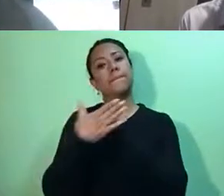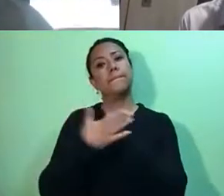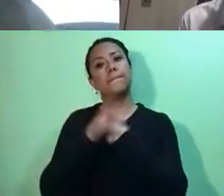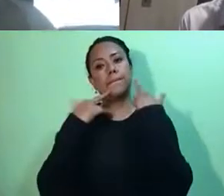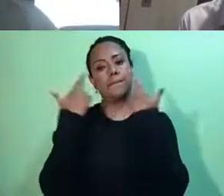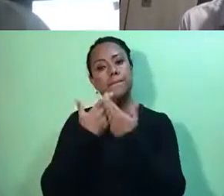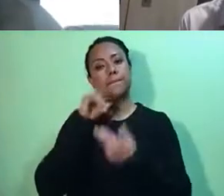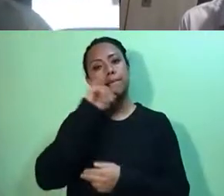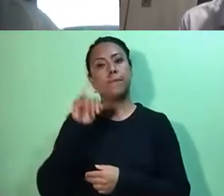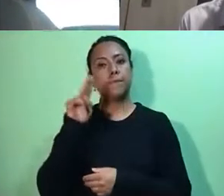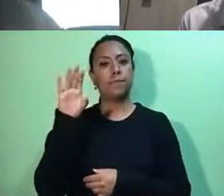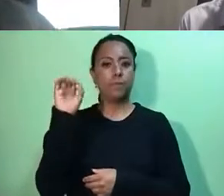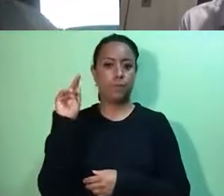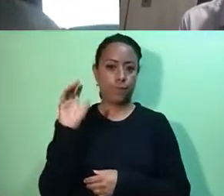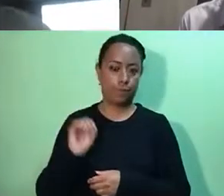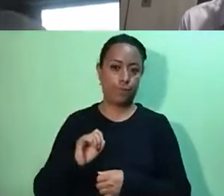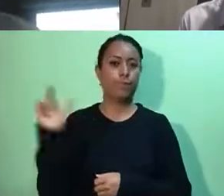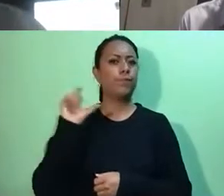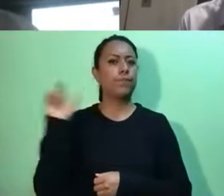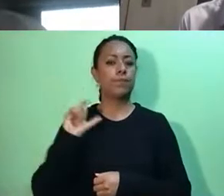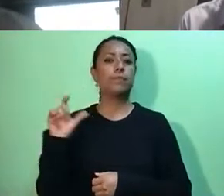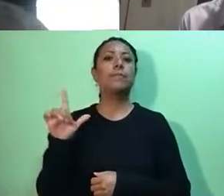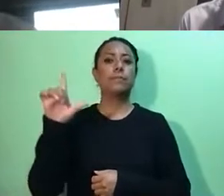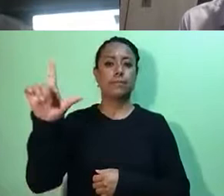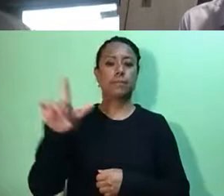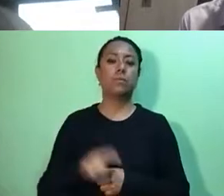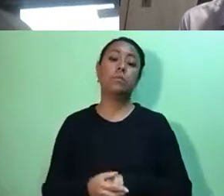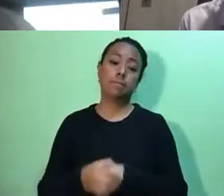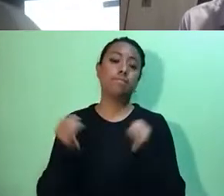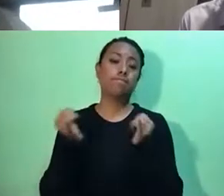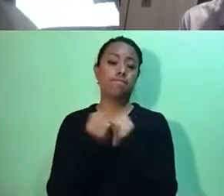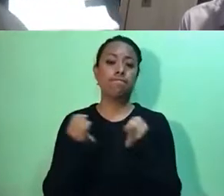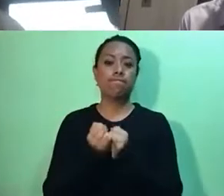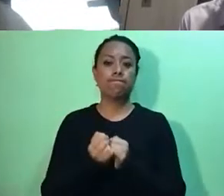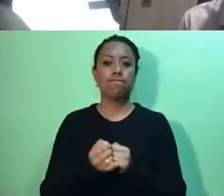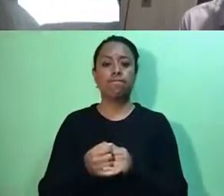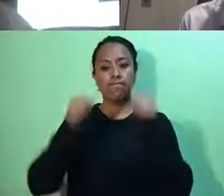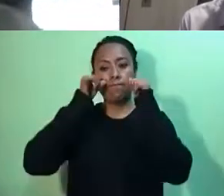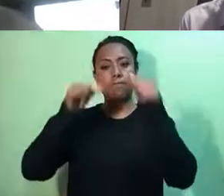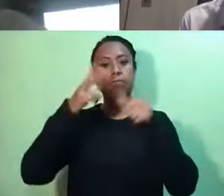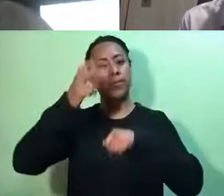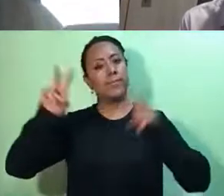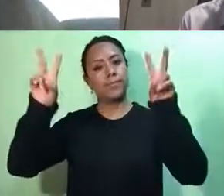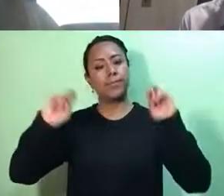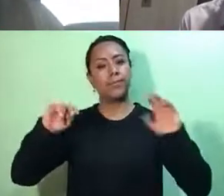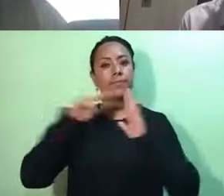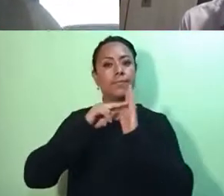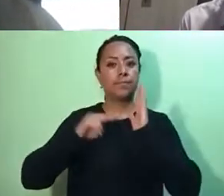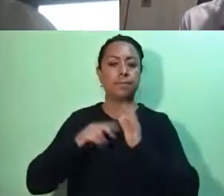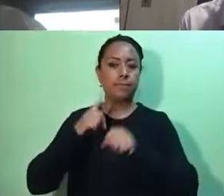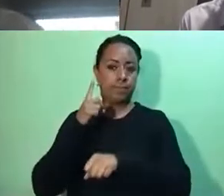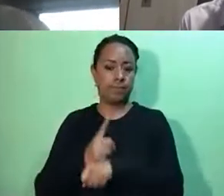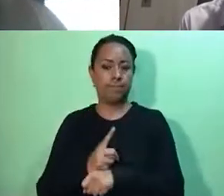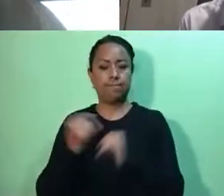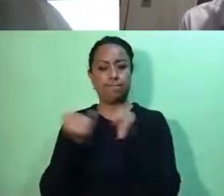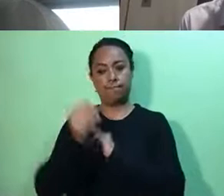que tendríamos programada para el día lunes, y efectivamente pues dar atención a este tema de normatividad y también de acuerdo político entre todas